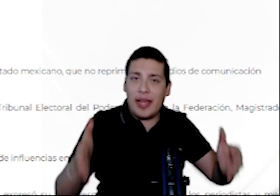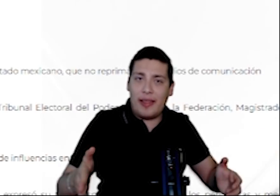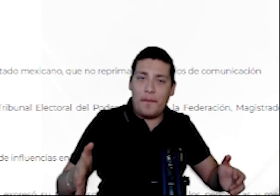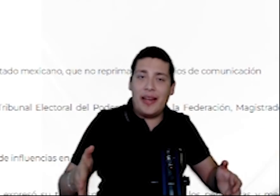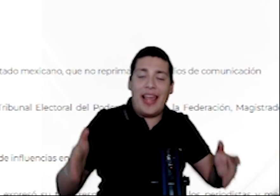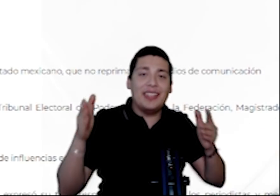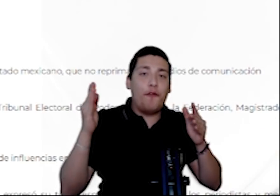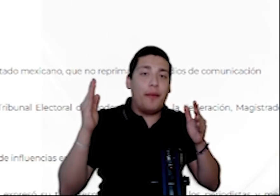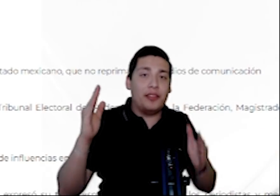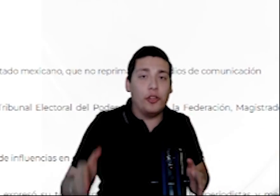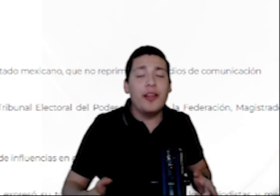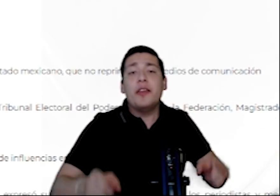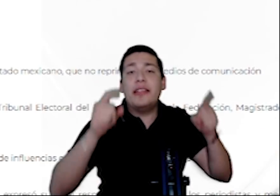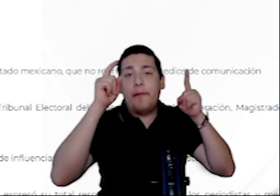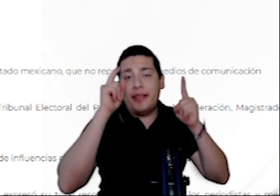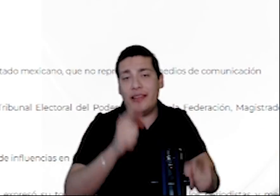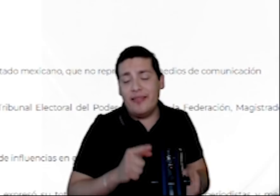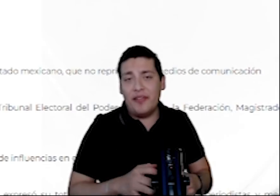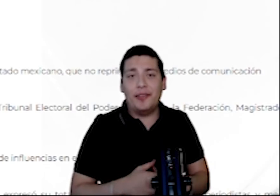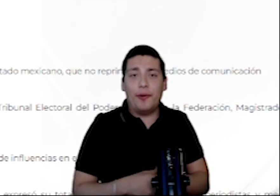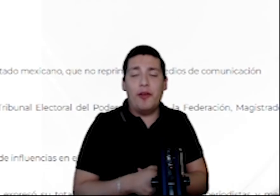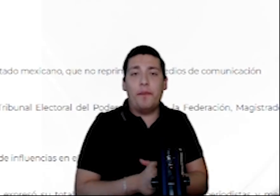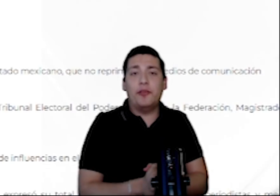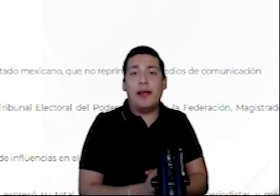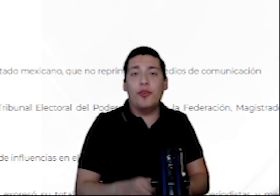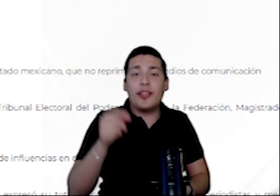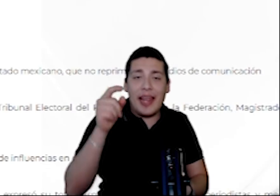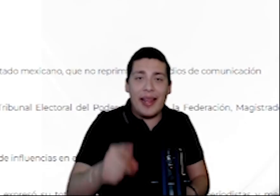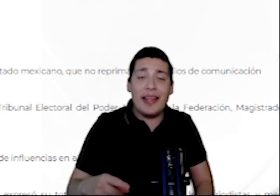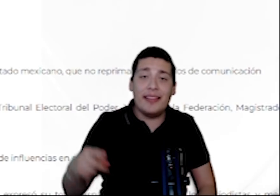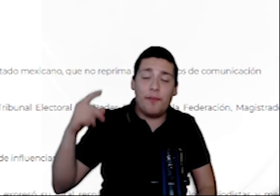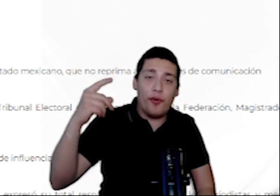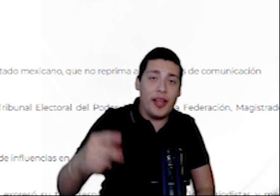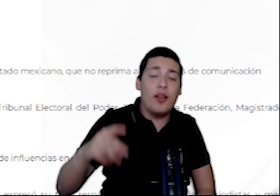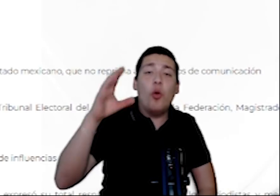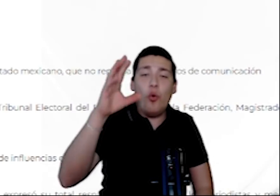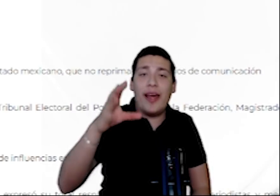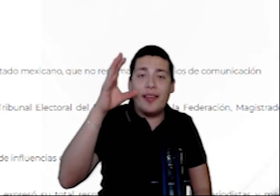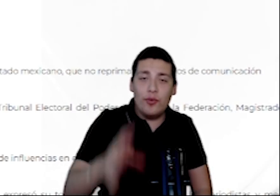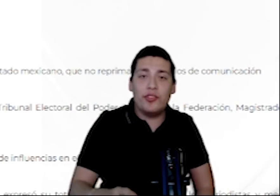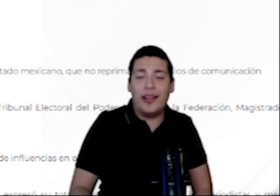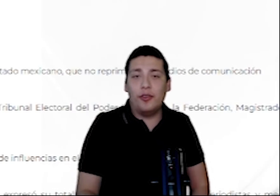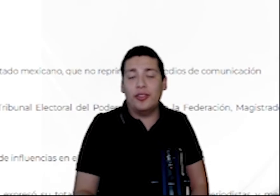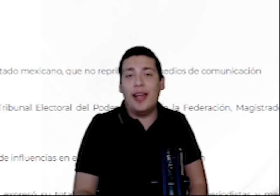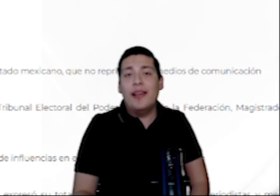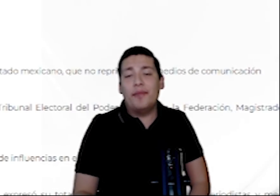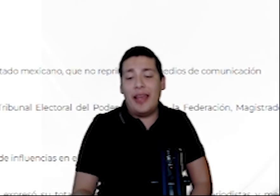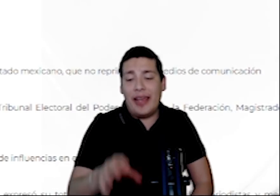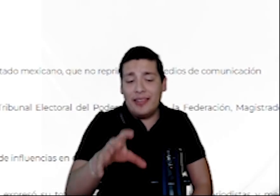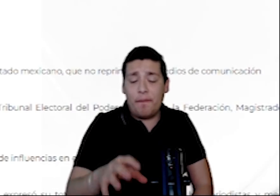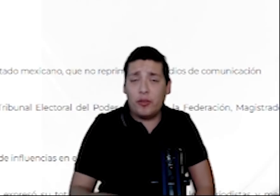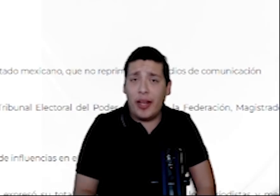pero esto ya también es difamación. Y si el presidente Andrés Manuel López Obrador quiere interponer una denuncia en contra